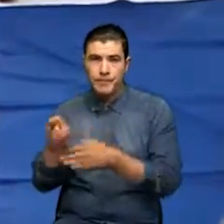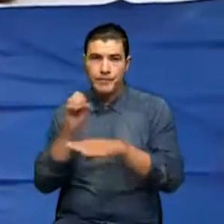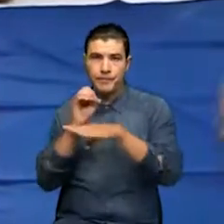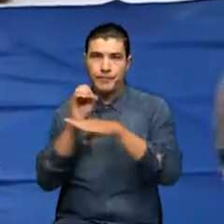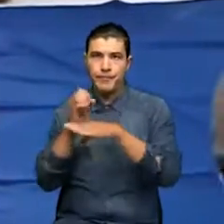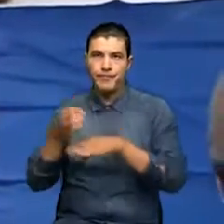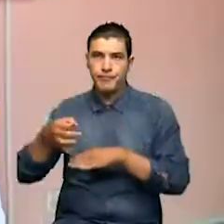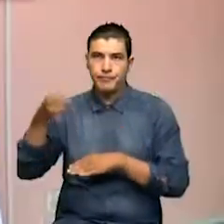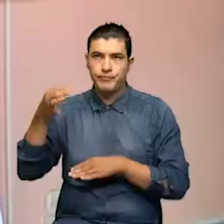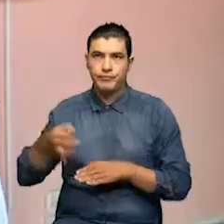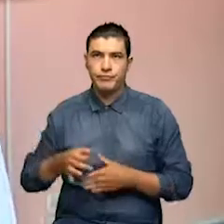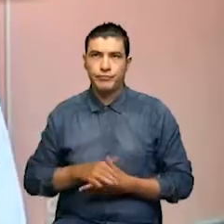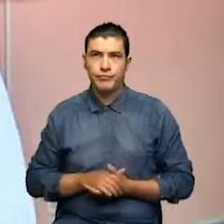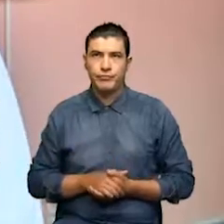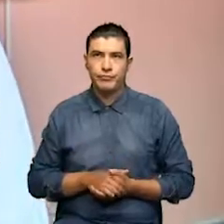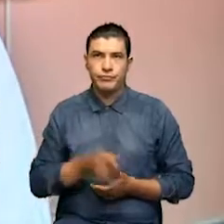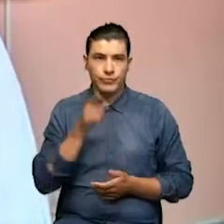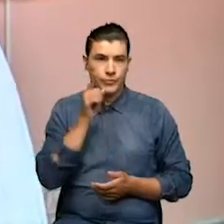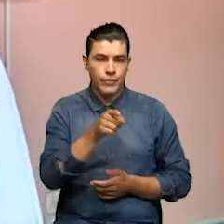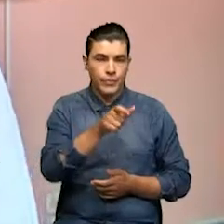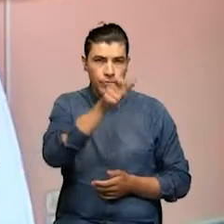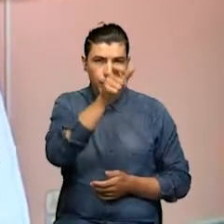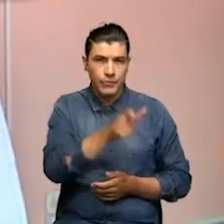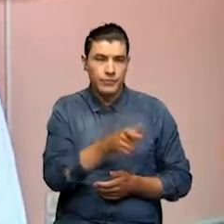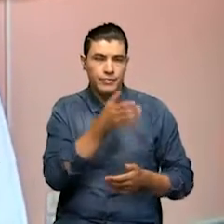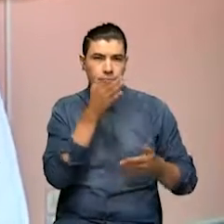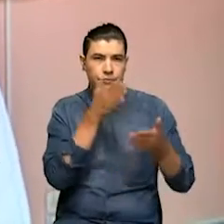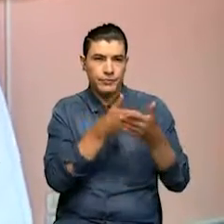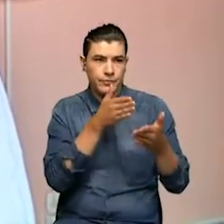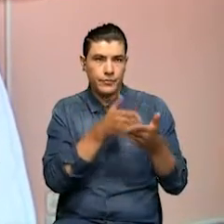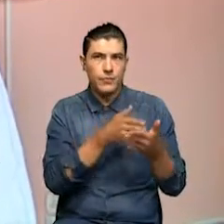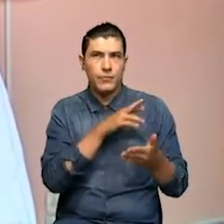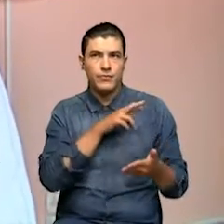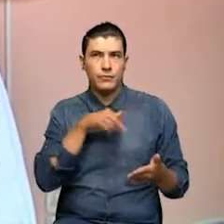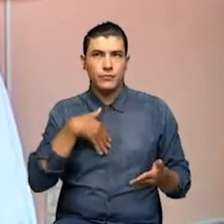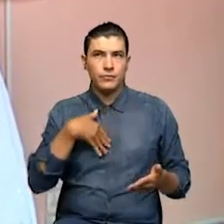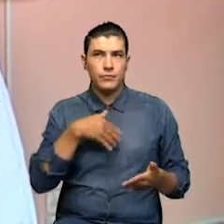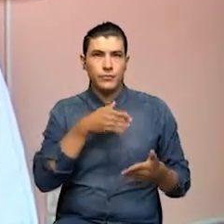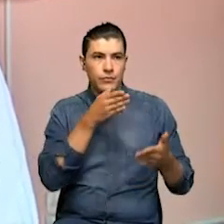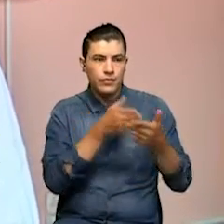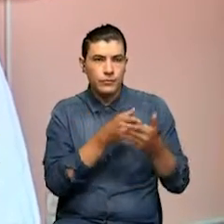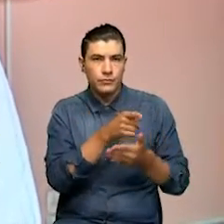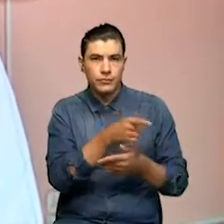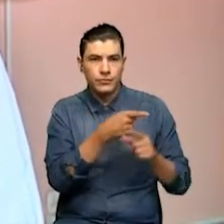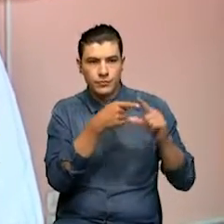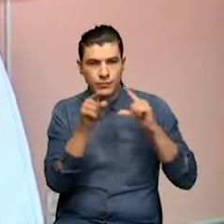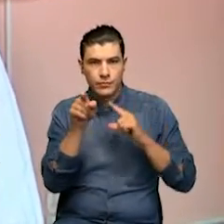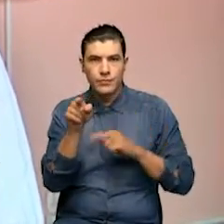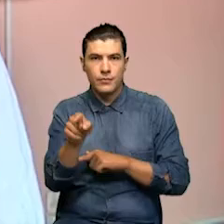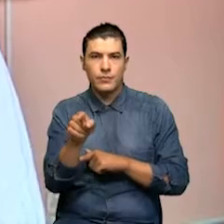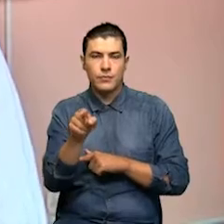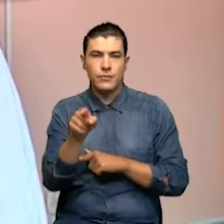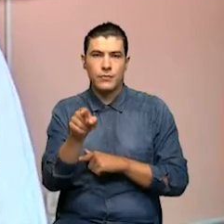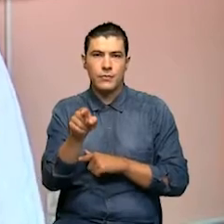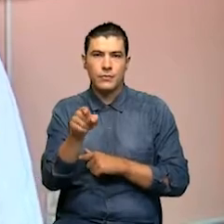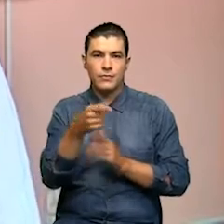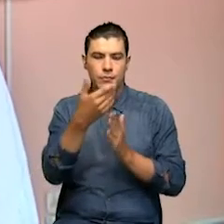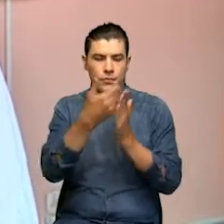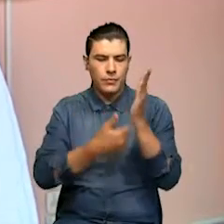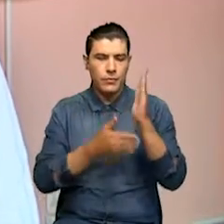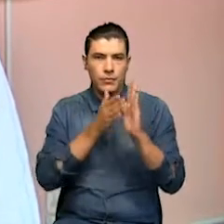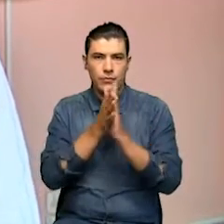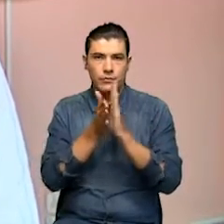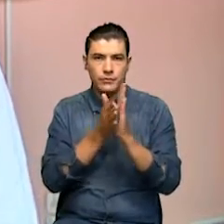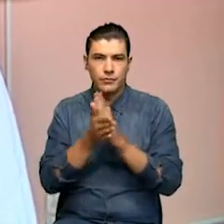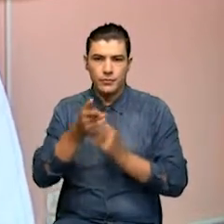pertinentes la denuncia de parte nuestra en la denuncia oficial se han enviado los los informes